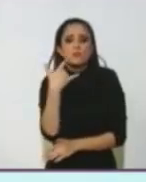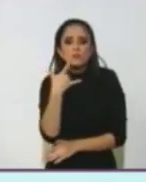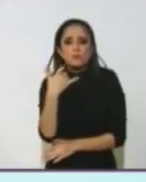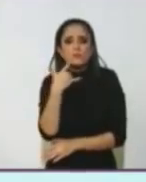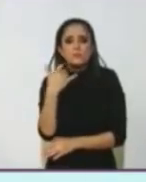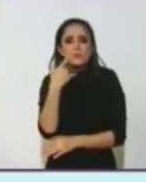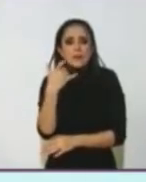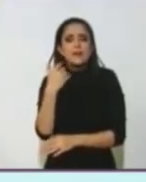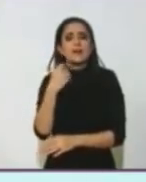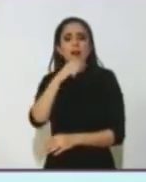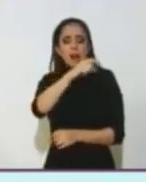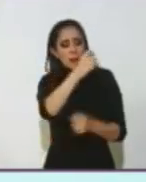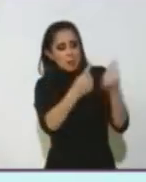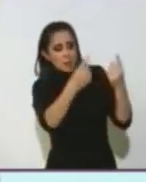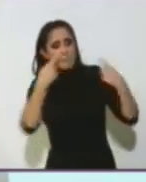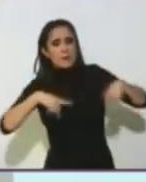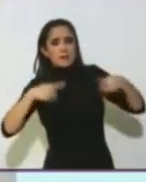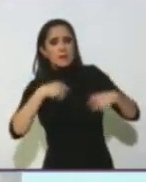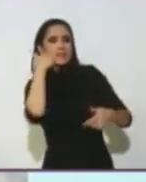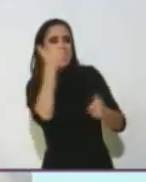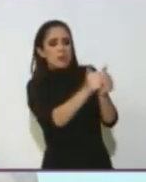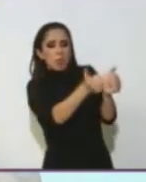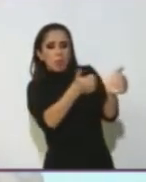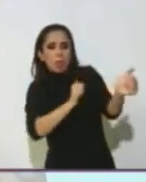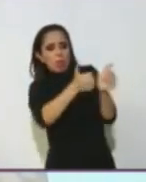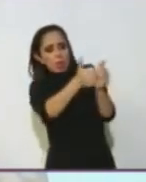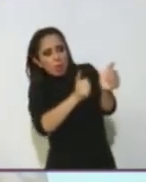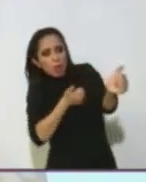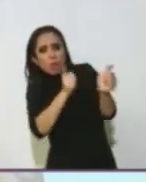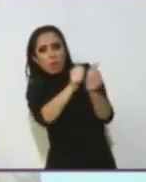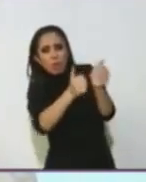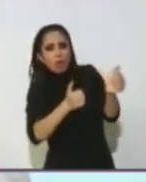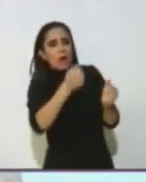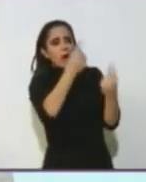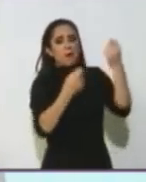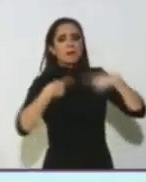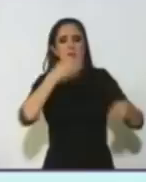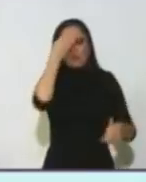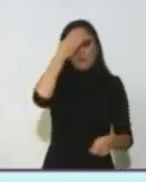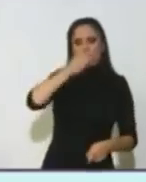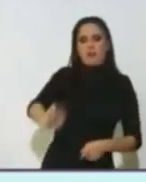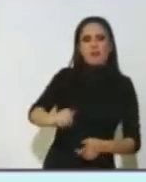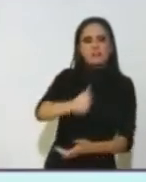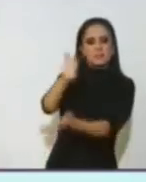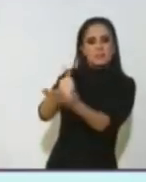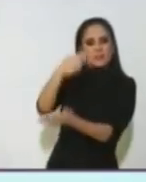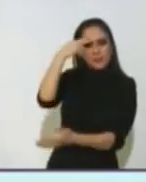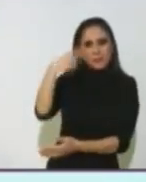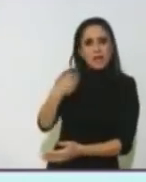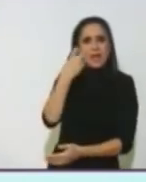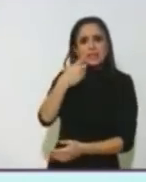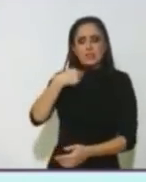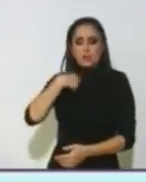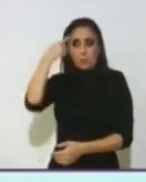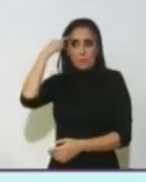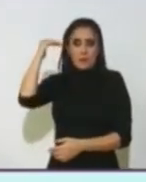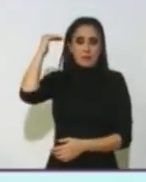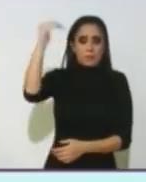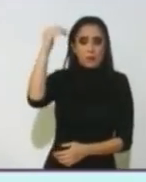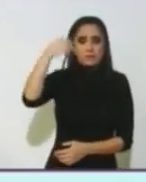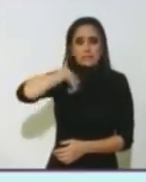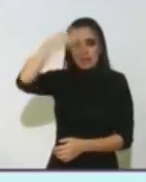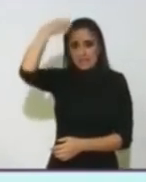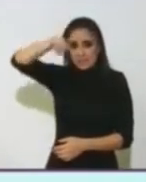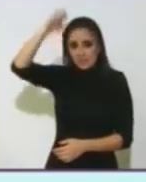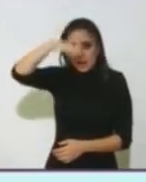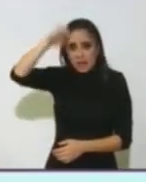pocos que la quieren hacer retroceder la amenazan la han defraudado y dividido con madurez y experiencia volvemos a